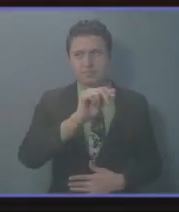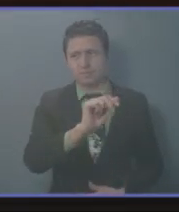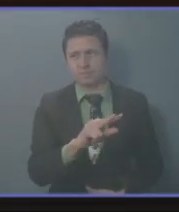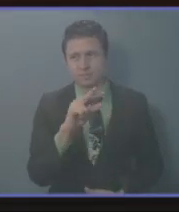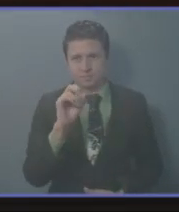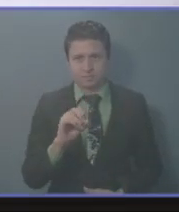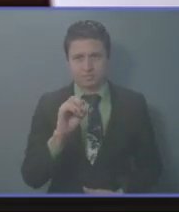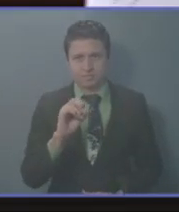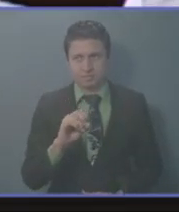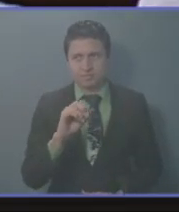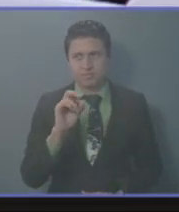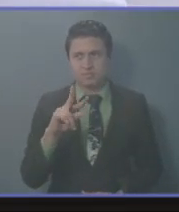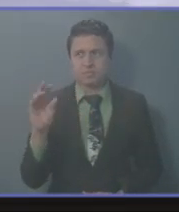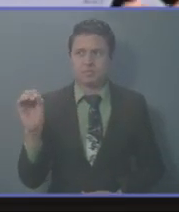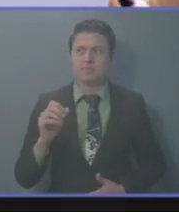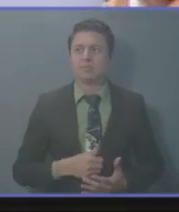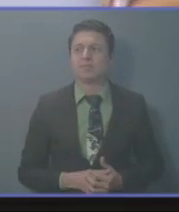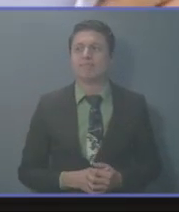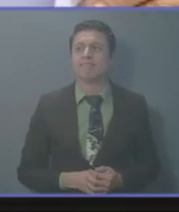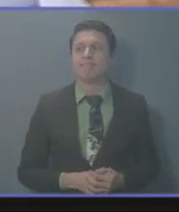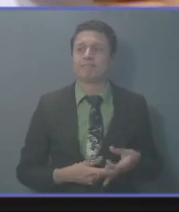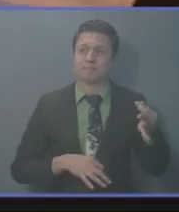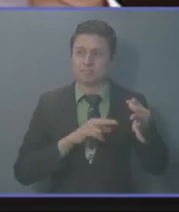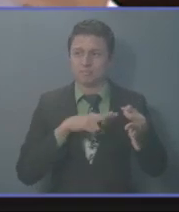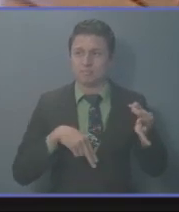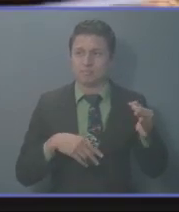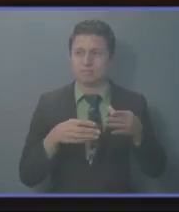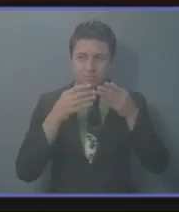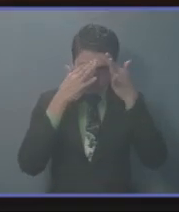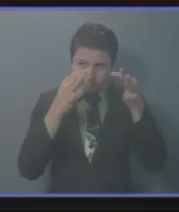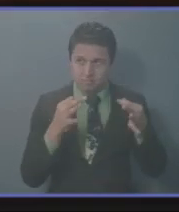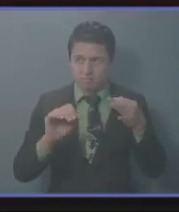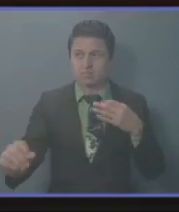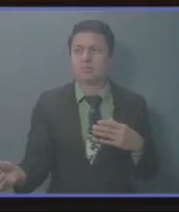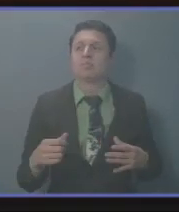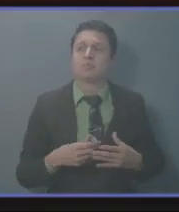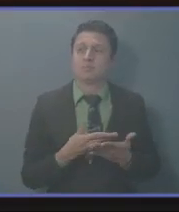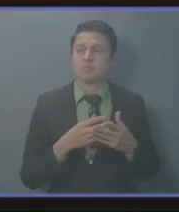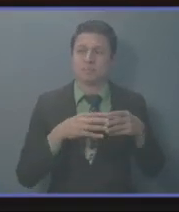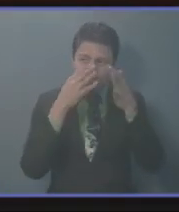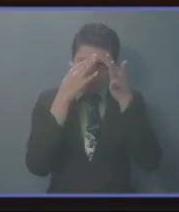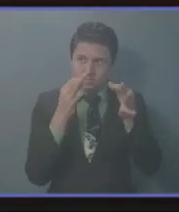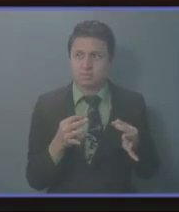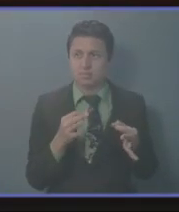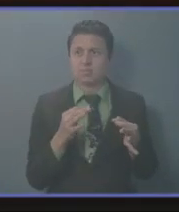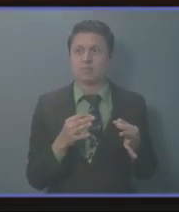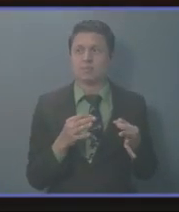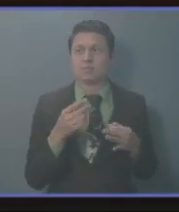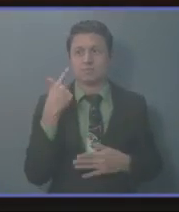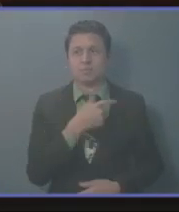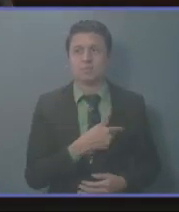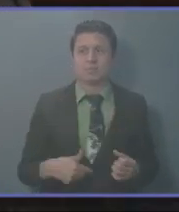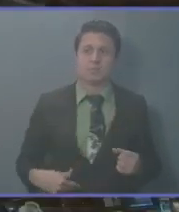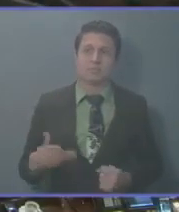año 2020. Leído el dictamen y el decreto, presidente.